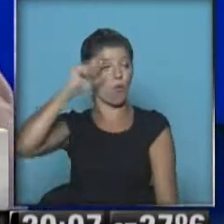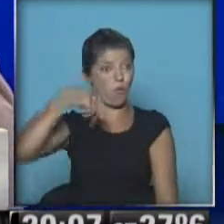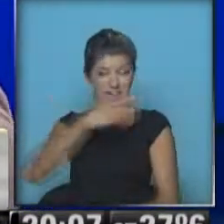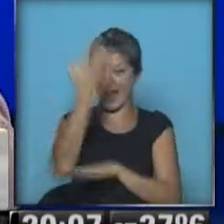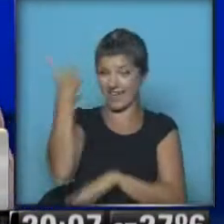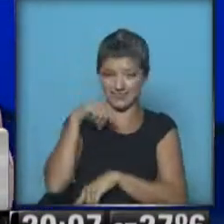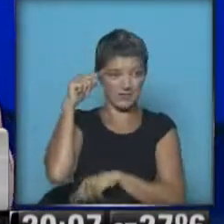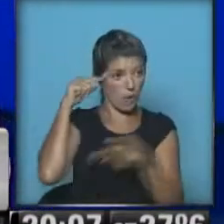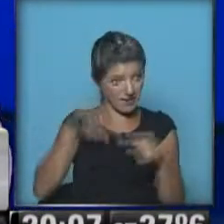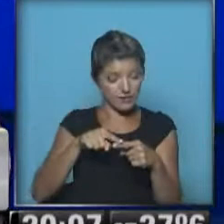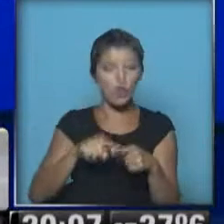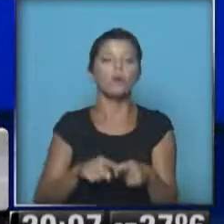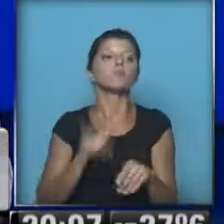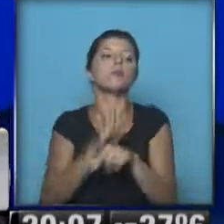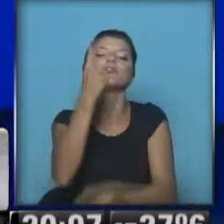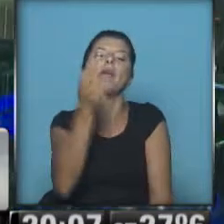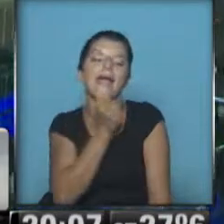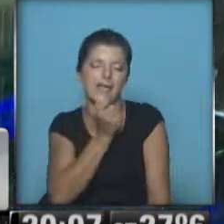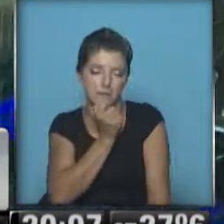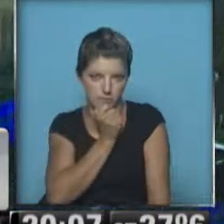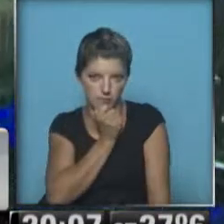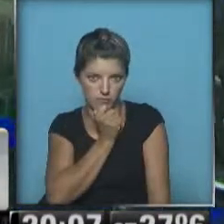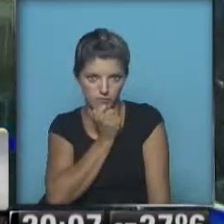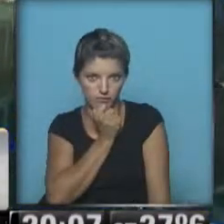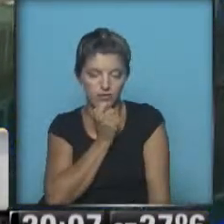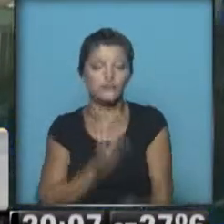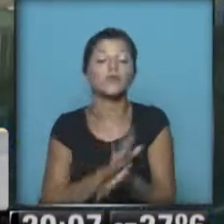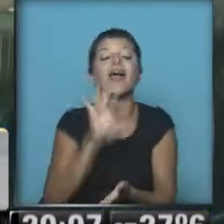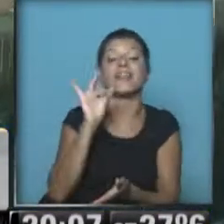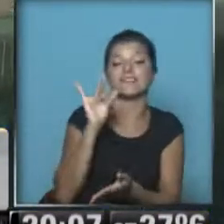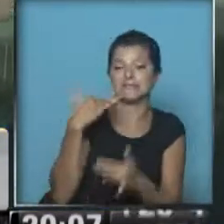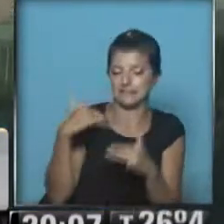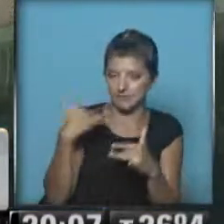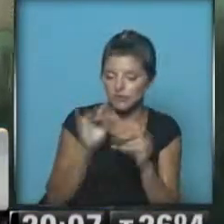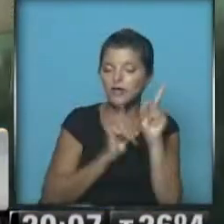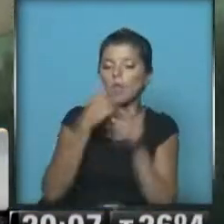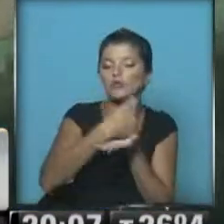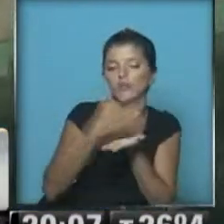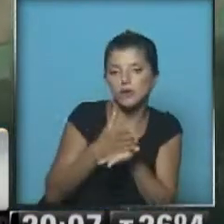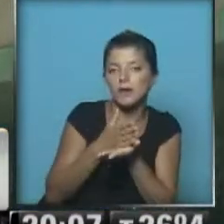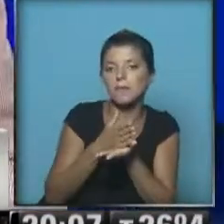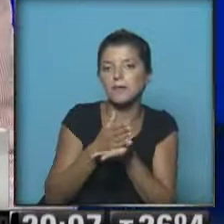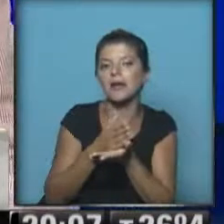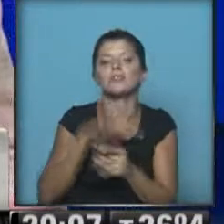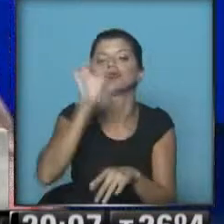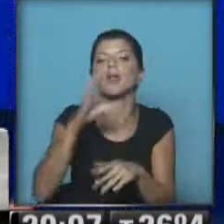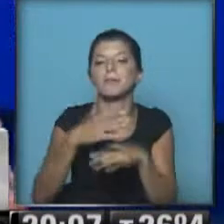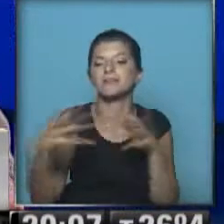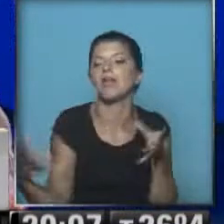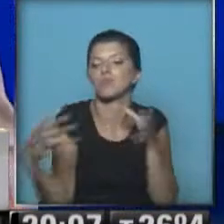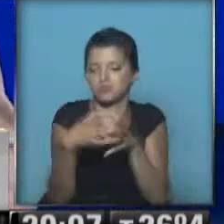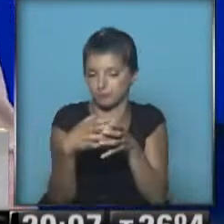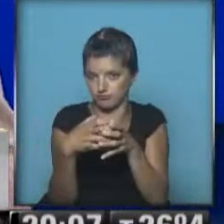Unen, es un ejemplo muy elocuente de las dificultades que tienen algunos espacios para hacer más que la suma de las partes, es decir, para